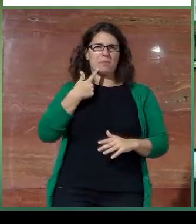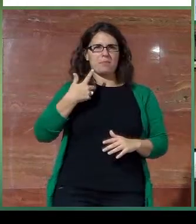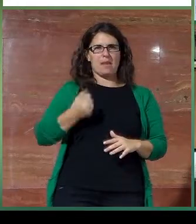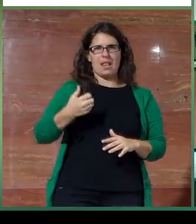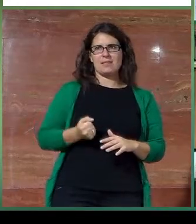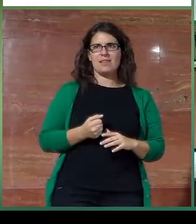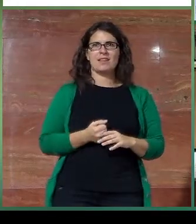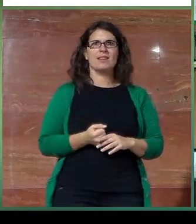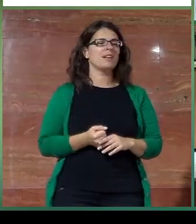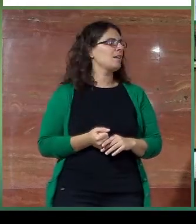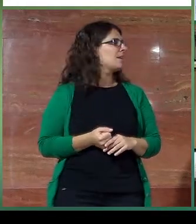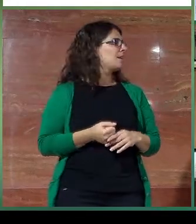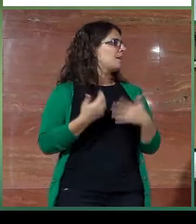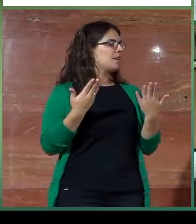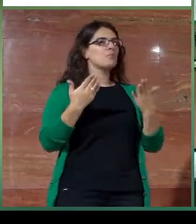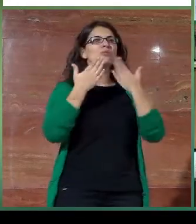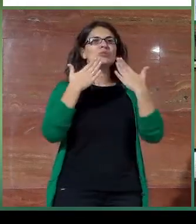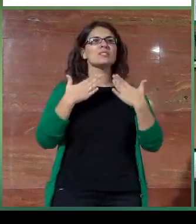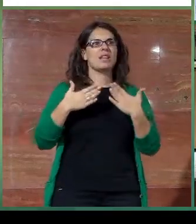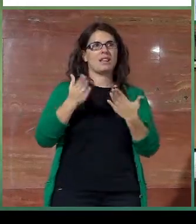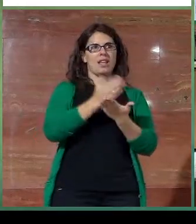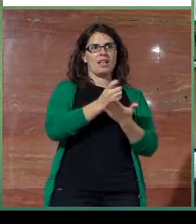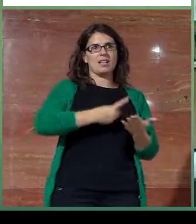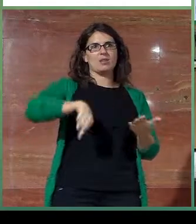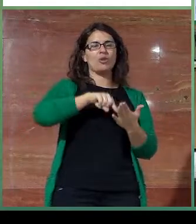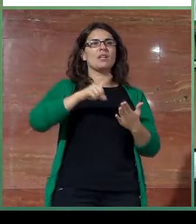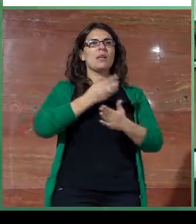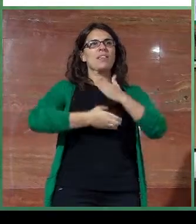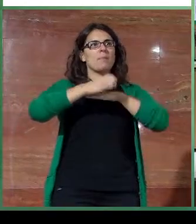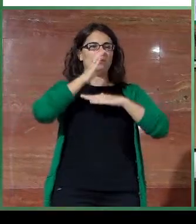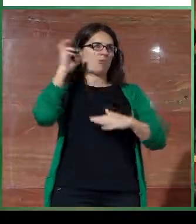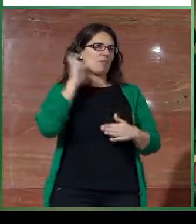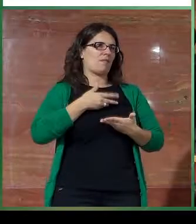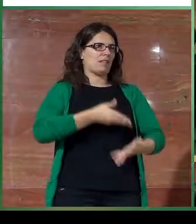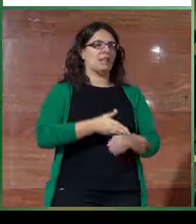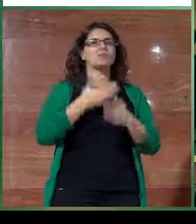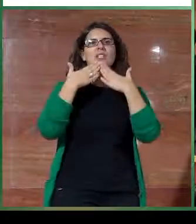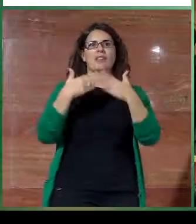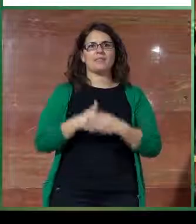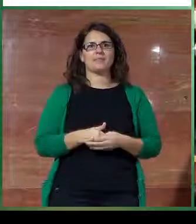pero era mi obligación, y muchas gracias a ustedes y al CEAPAD por permitirme estar aquí. Gracias.